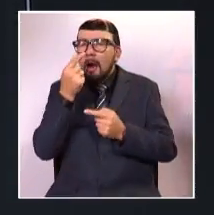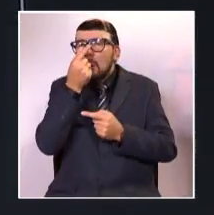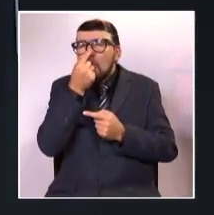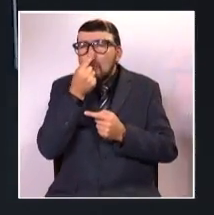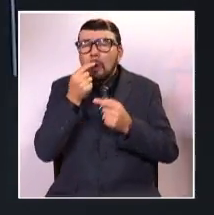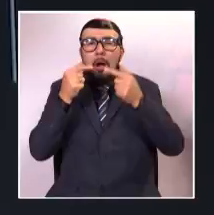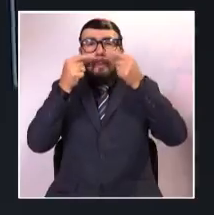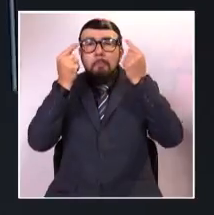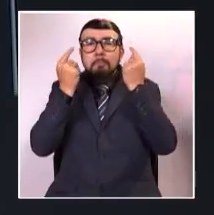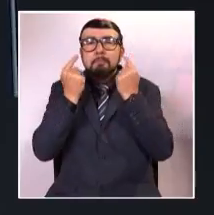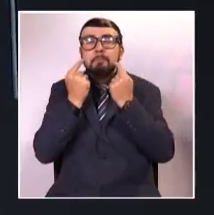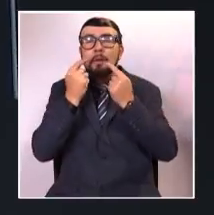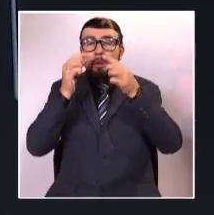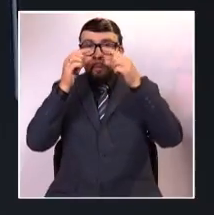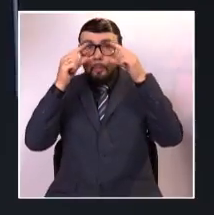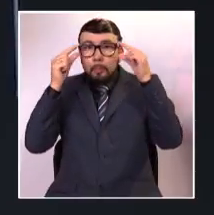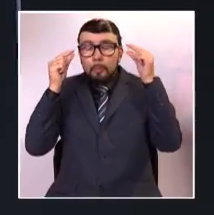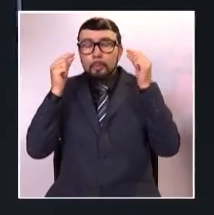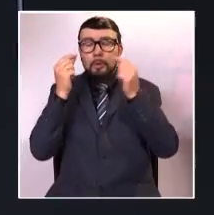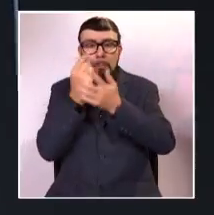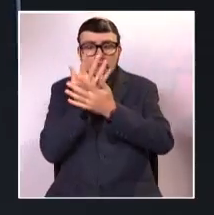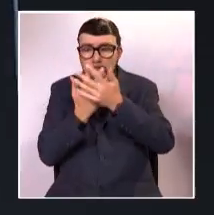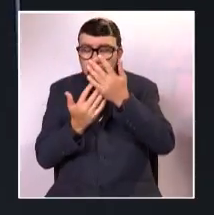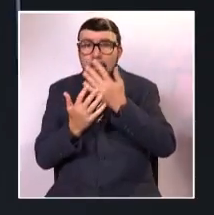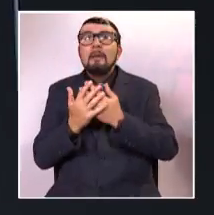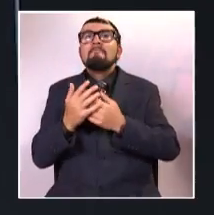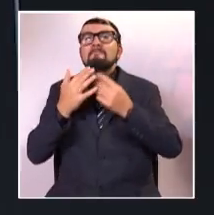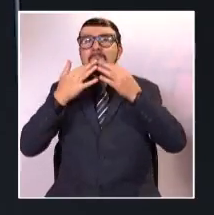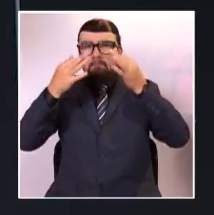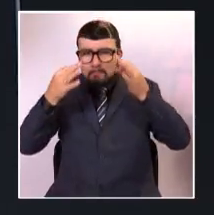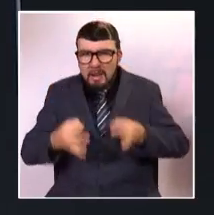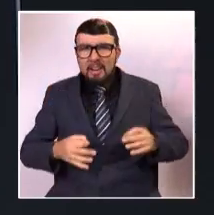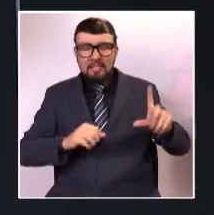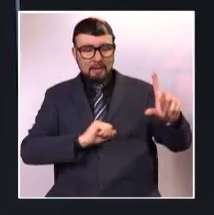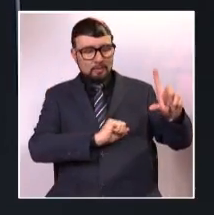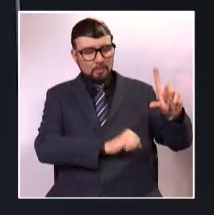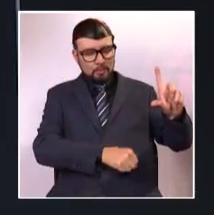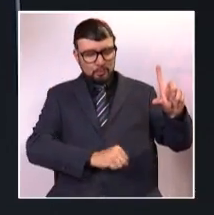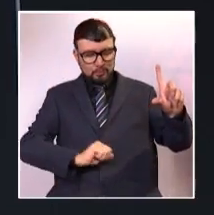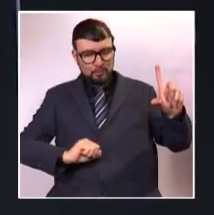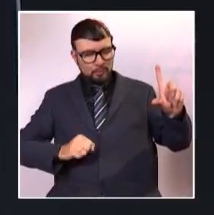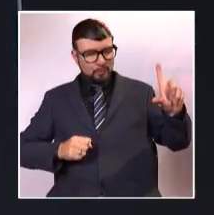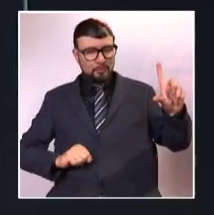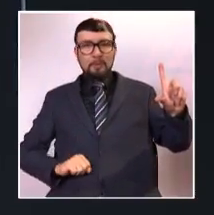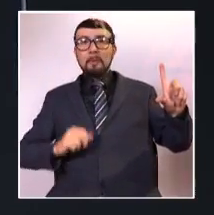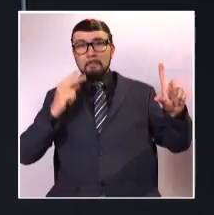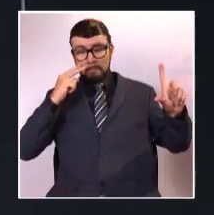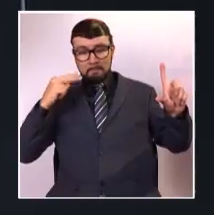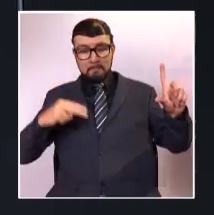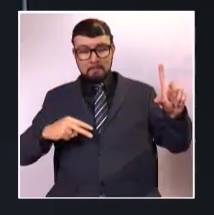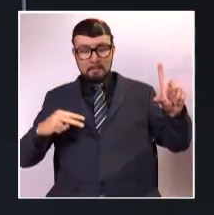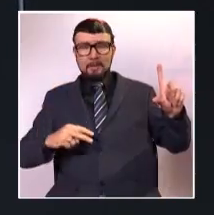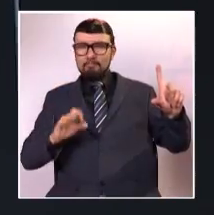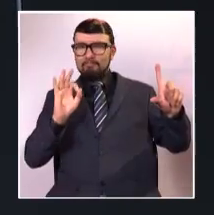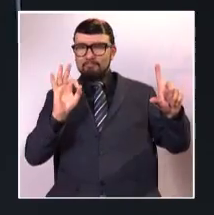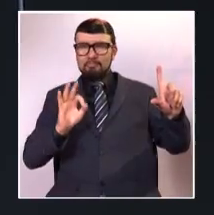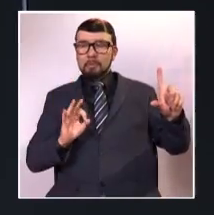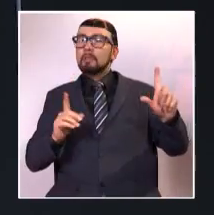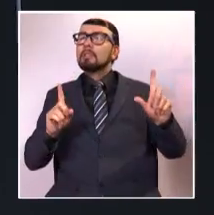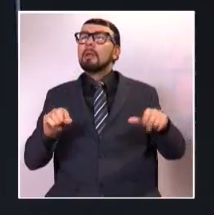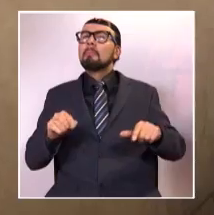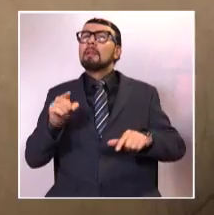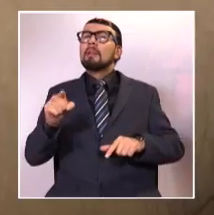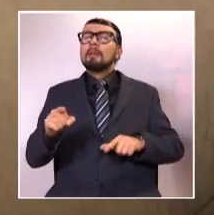las 3 dimensiones sí son realmente la representación del bebé. Y lo que llamamos la ecografía en